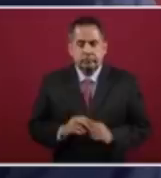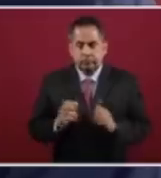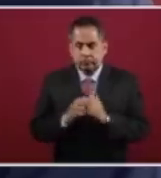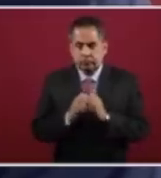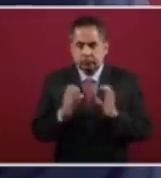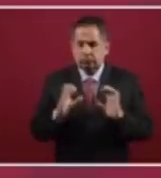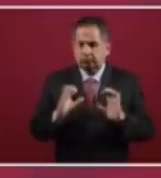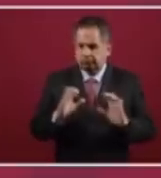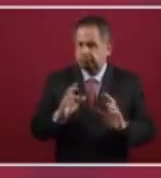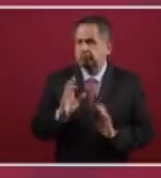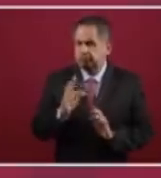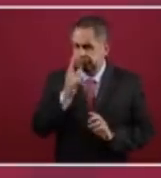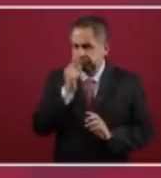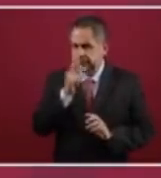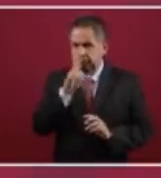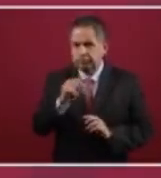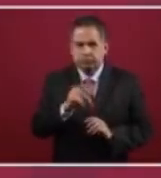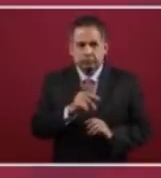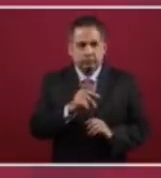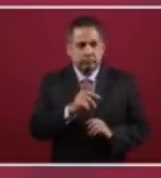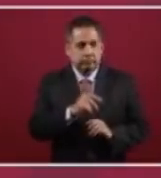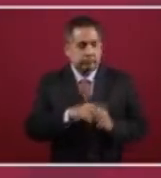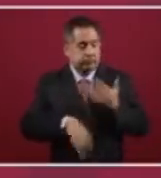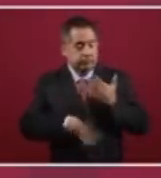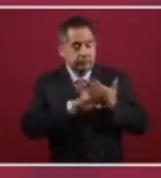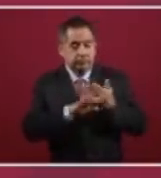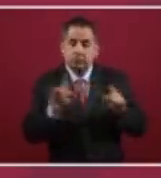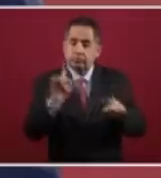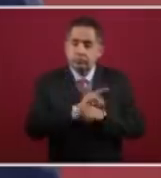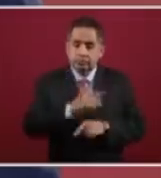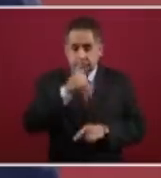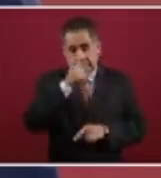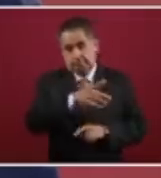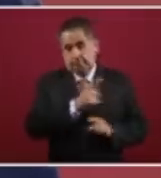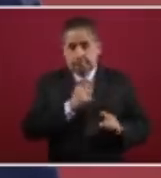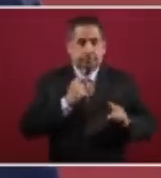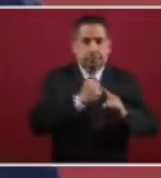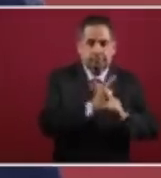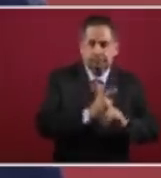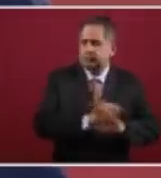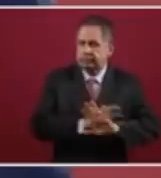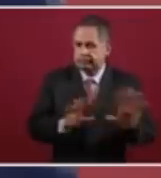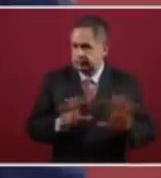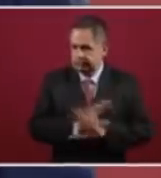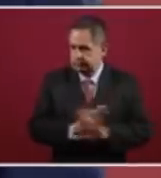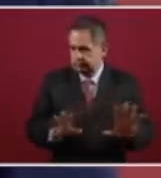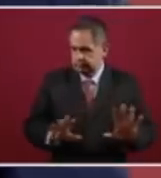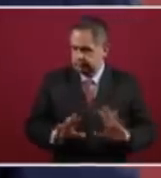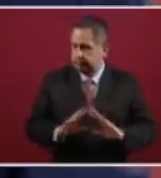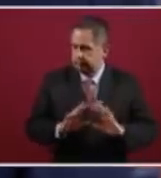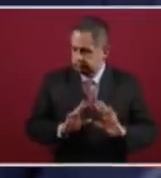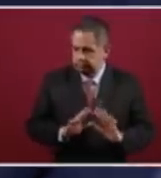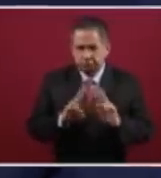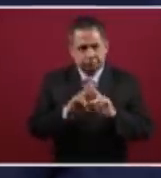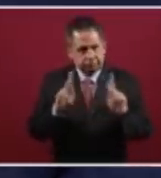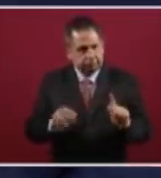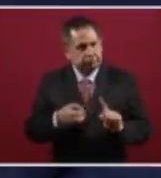cuidadosa para que no se caiga en ninguna provocación y que